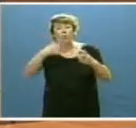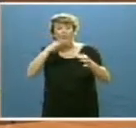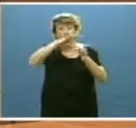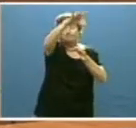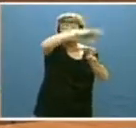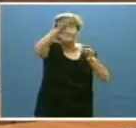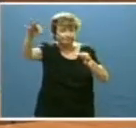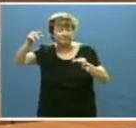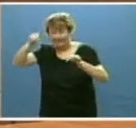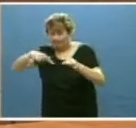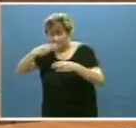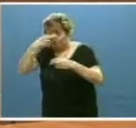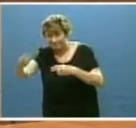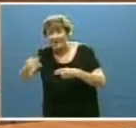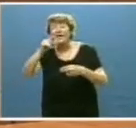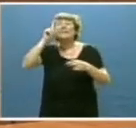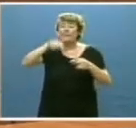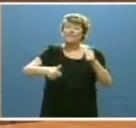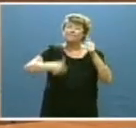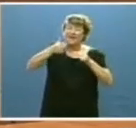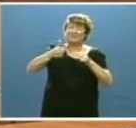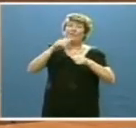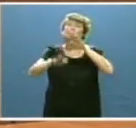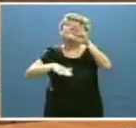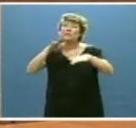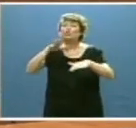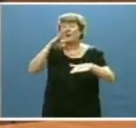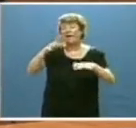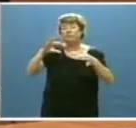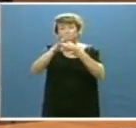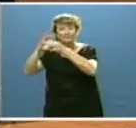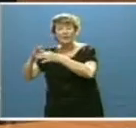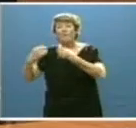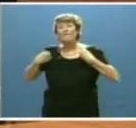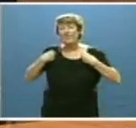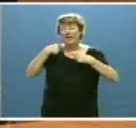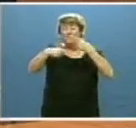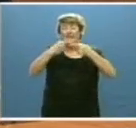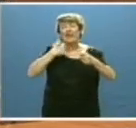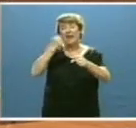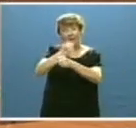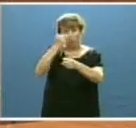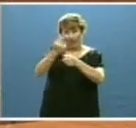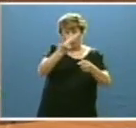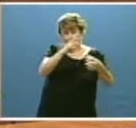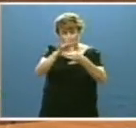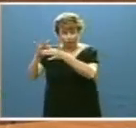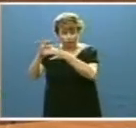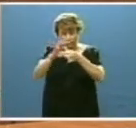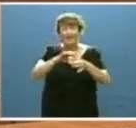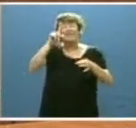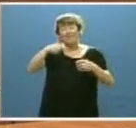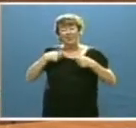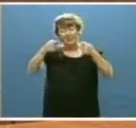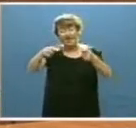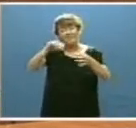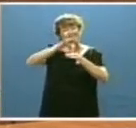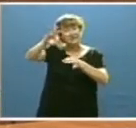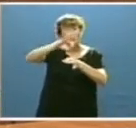pasos en materia de conciliación de su vida personal familiar y laboral por otro lado seguiremos otorgando a estos servicios